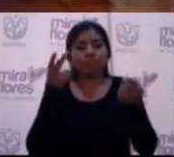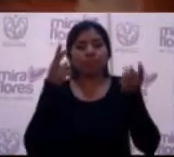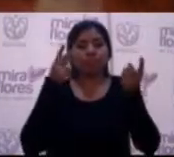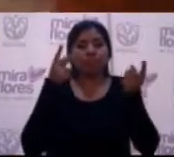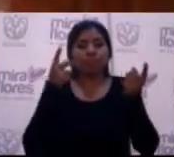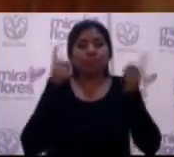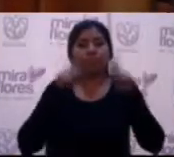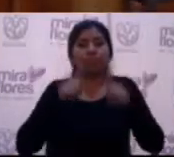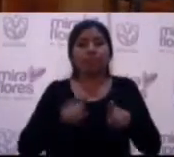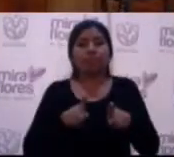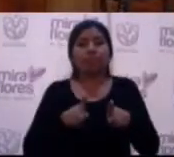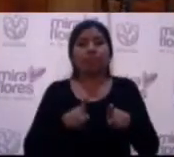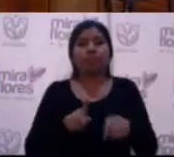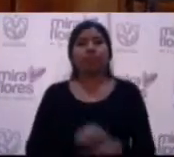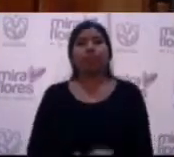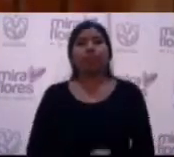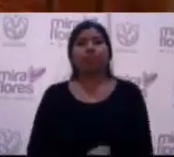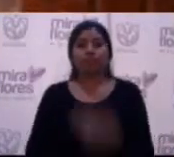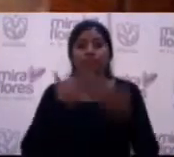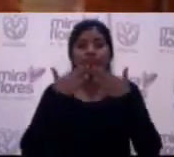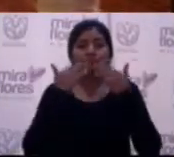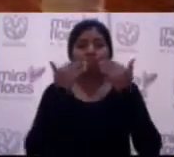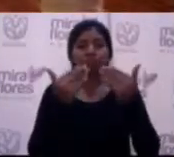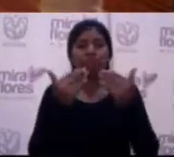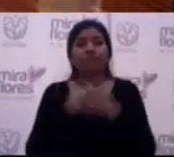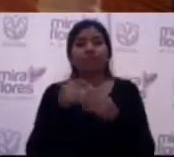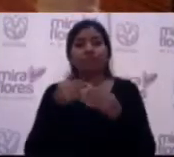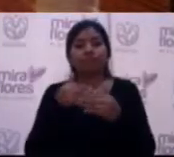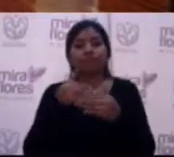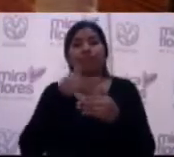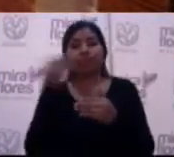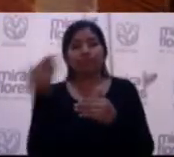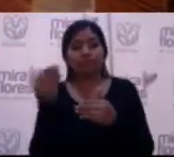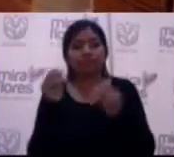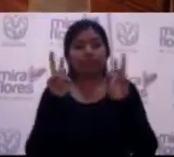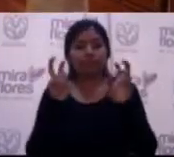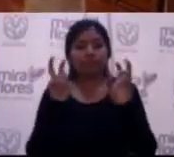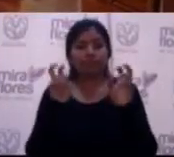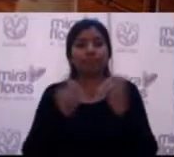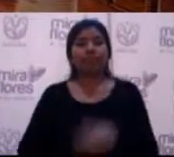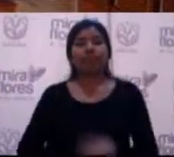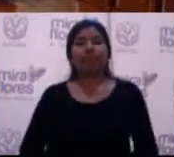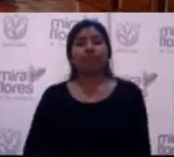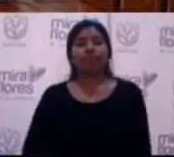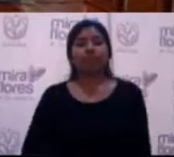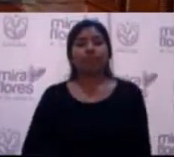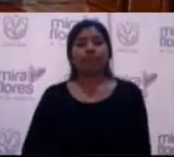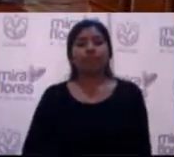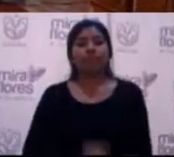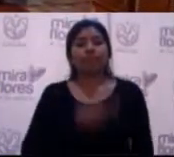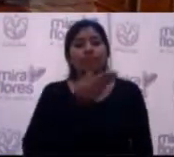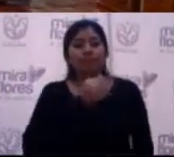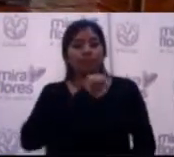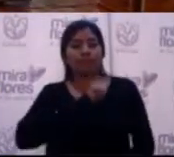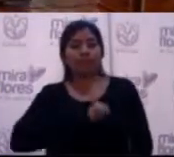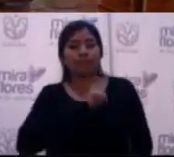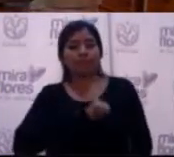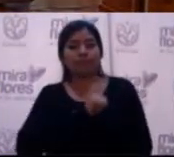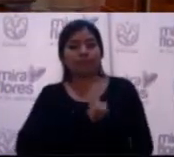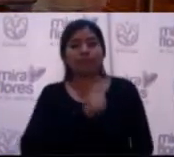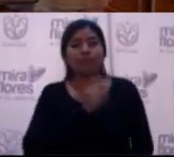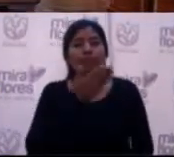por unanimidad de votos. Gracias. Vamos al siguiente punto, por favor. En la estación de despacho, señor alcalde, no hay ningún